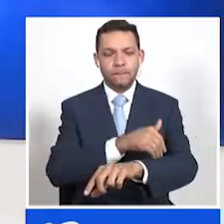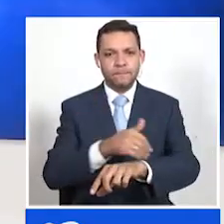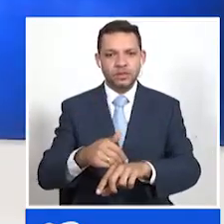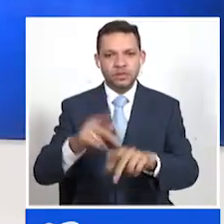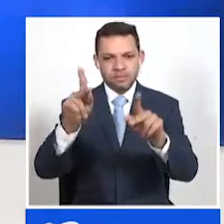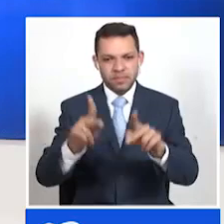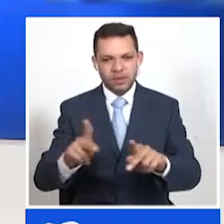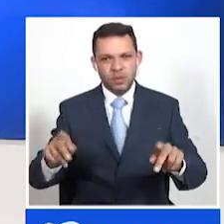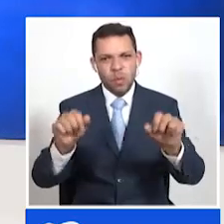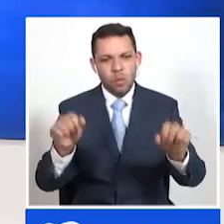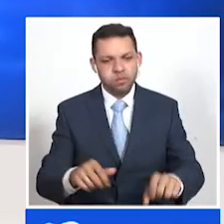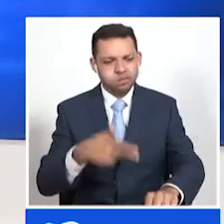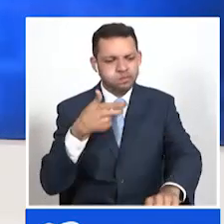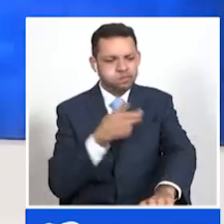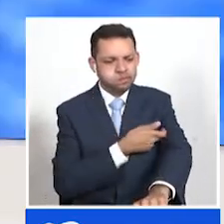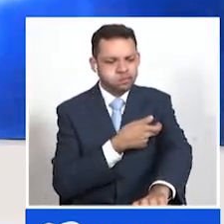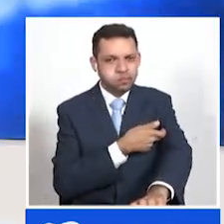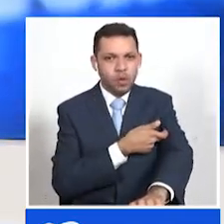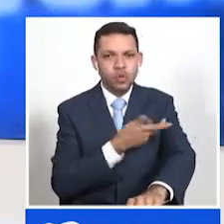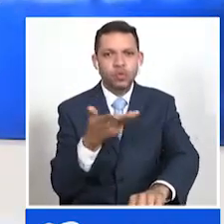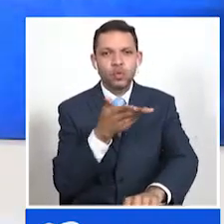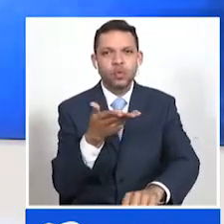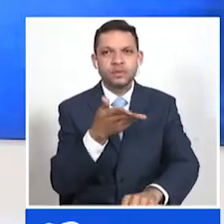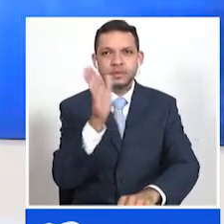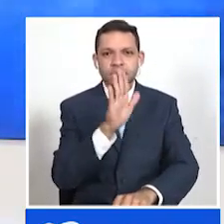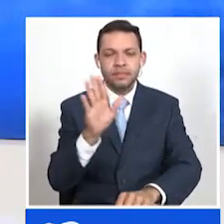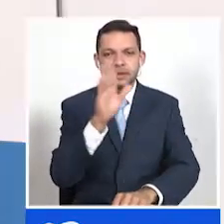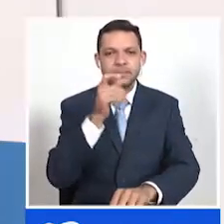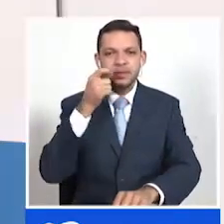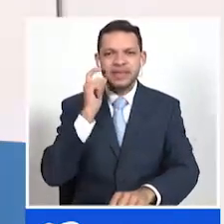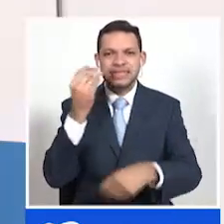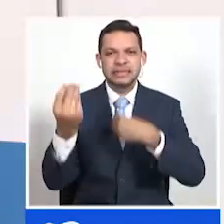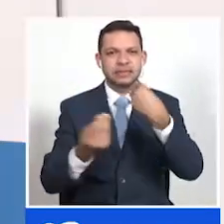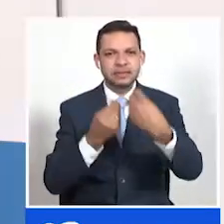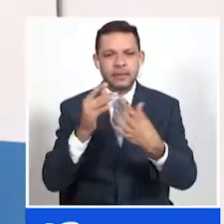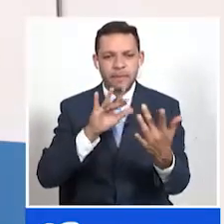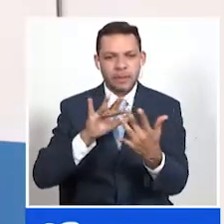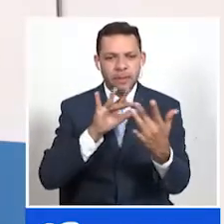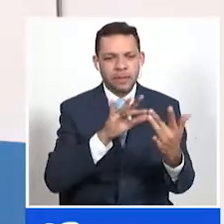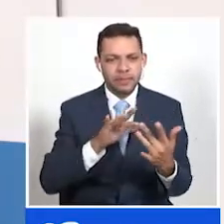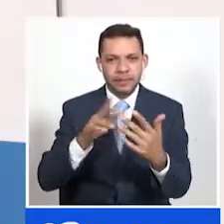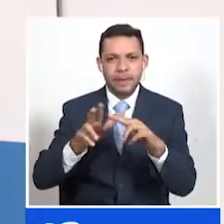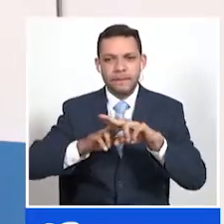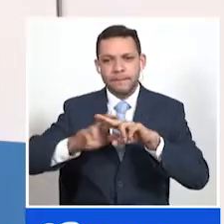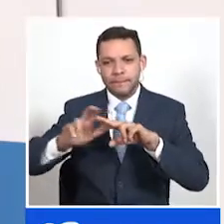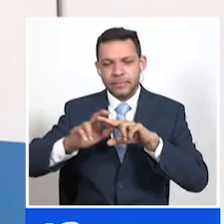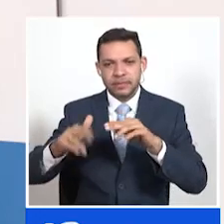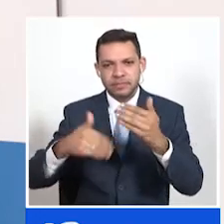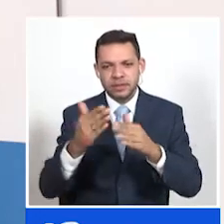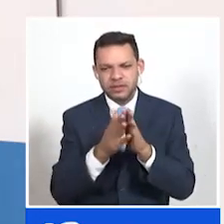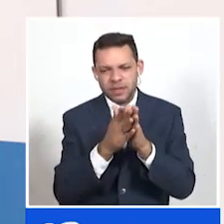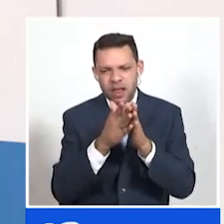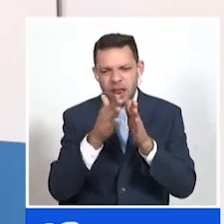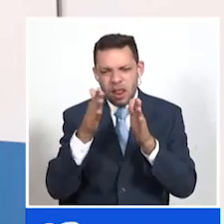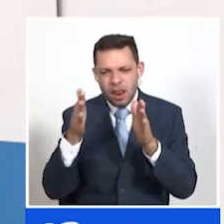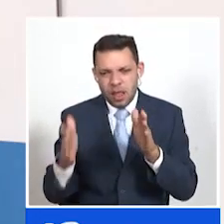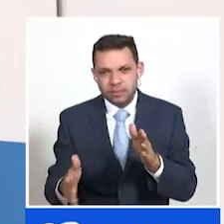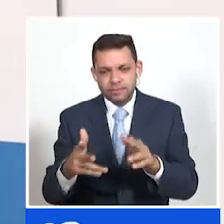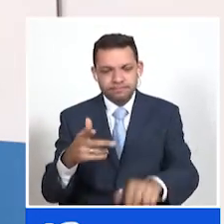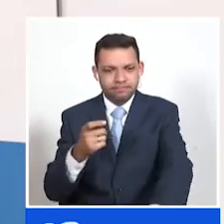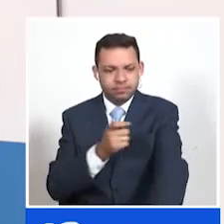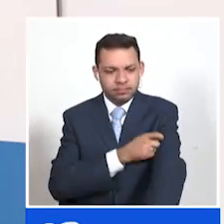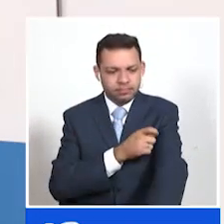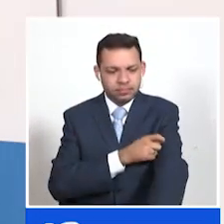nuestro país. ¿Cómo avanza ese proceso en la capital del departamento de Caldas? Les contamos que en Manizales comenzó la segunda etapa de vacunación, en la cual deben ser